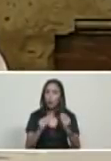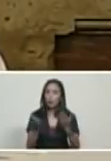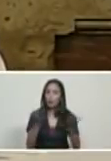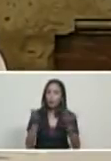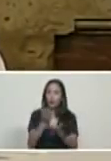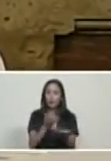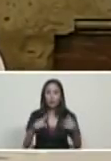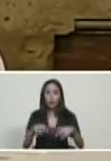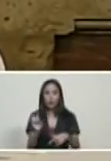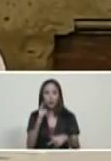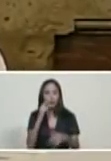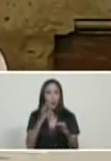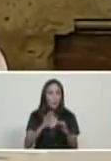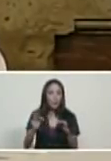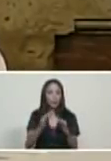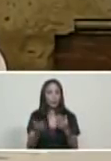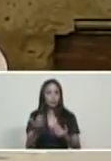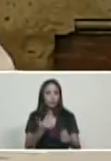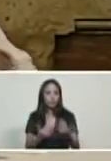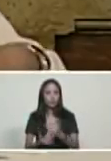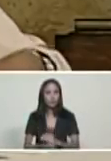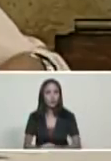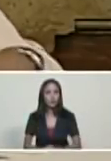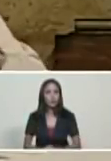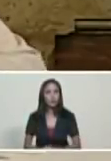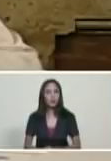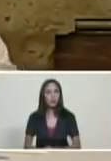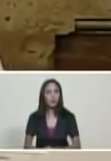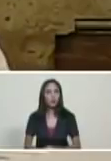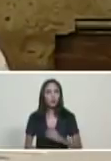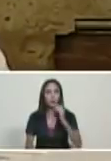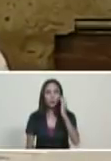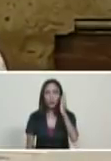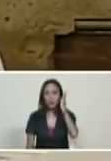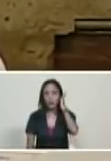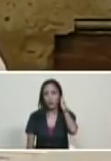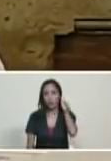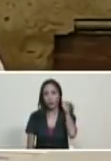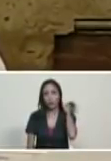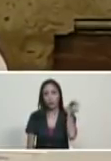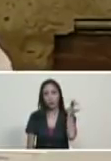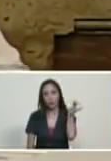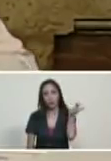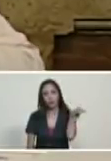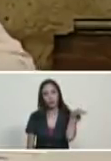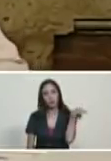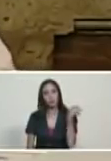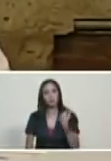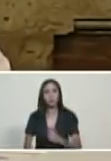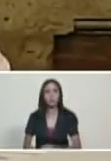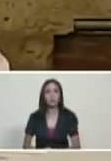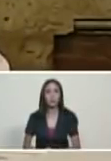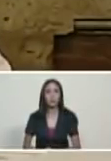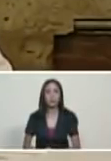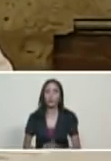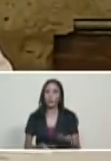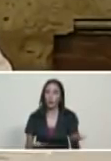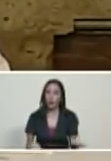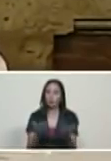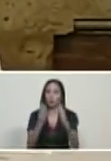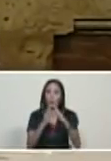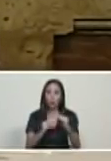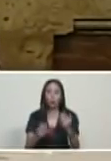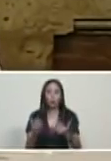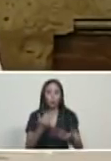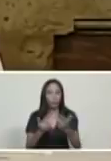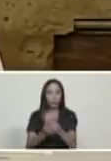Venezuela en petro. Vamos bien. Vamos avanzando, vamos creando, vamos innovando, vamos articulando lo nuevo